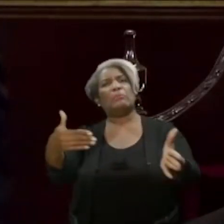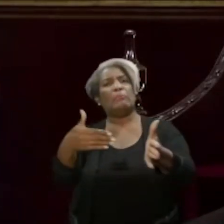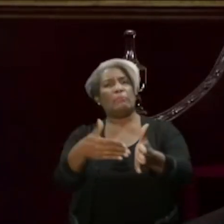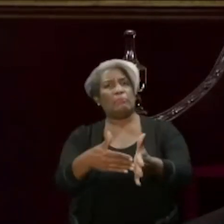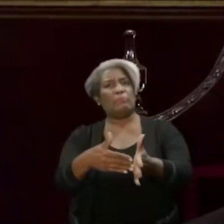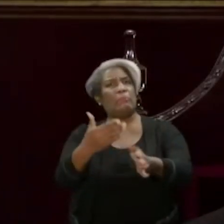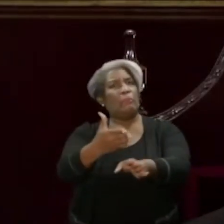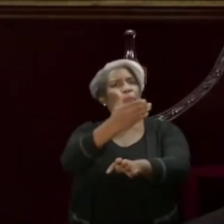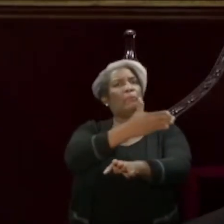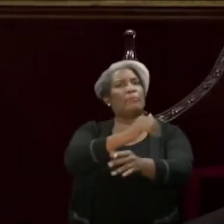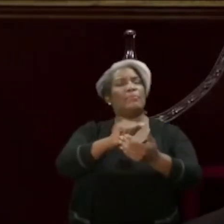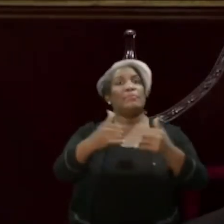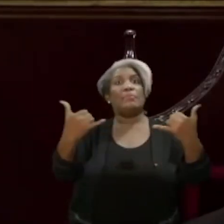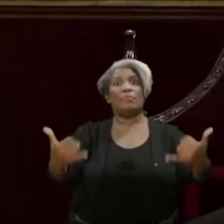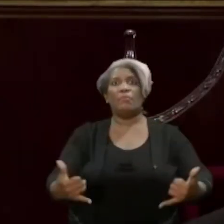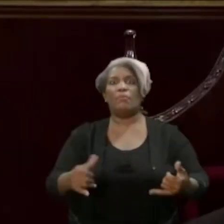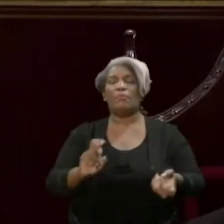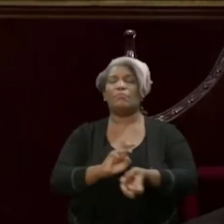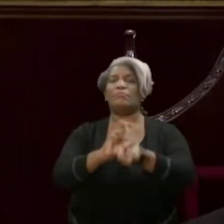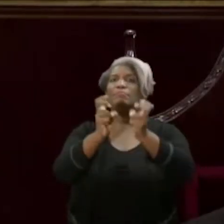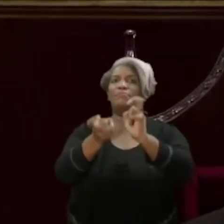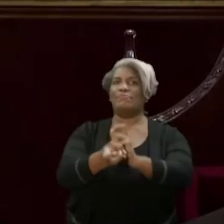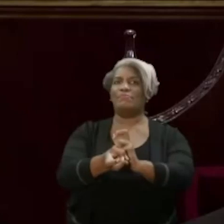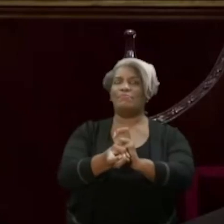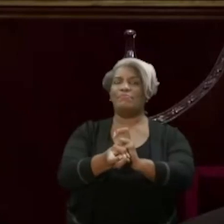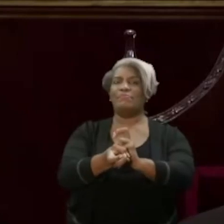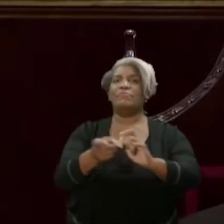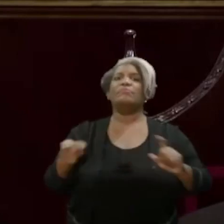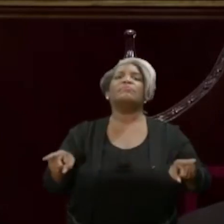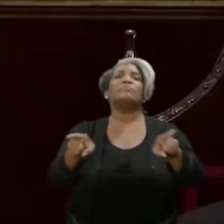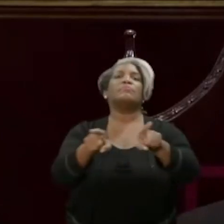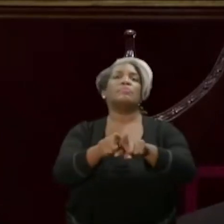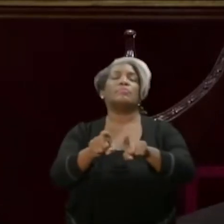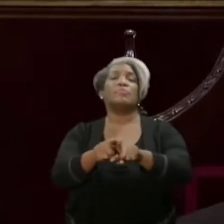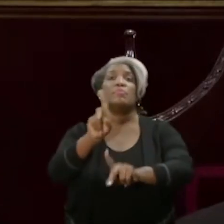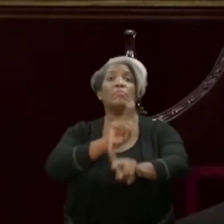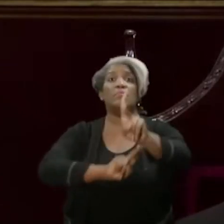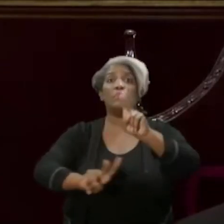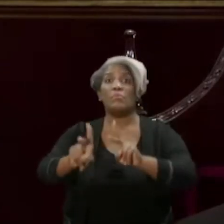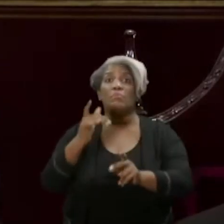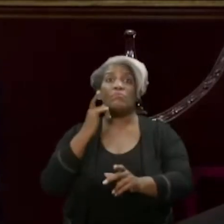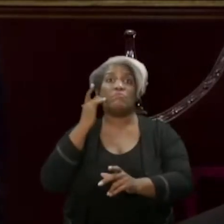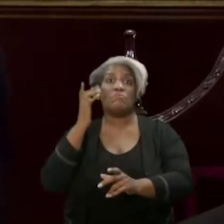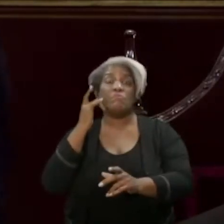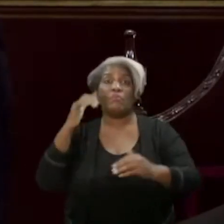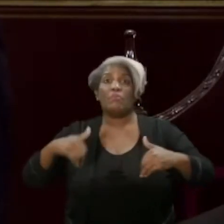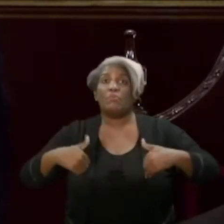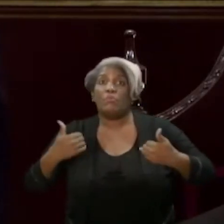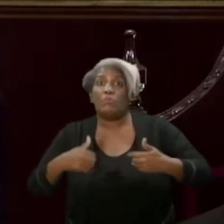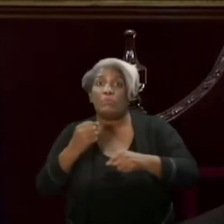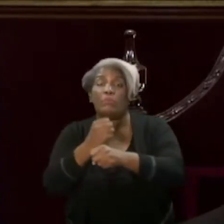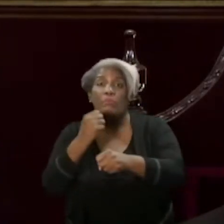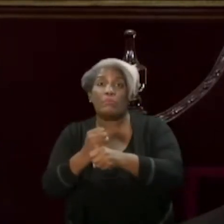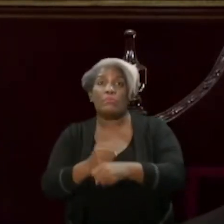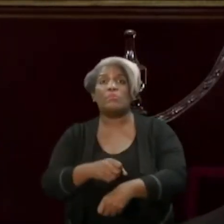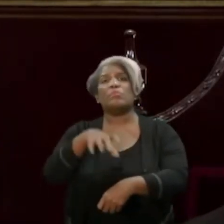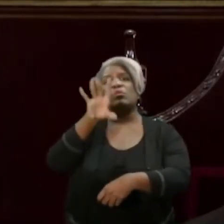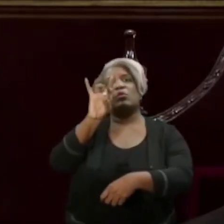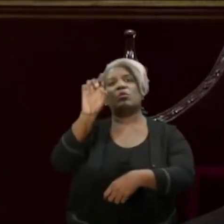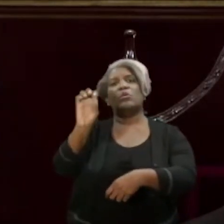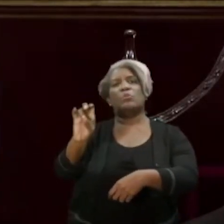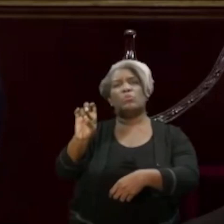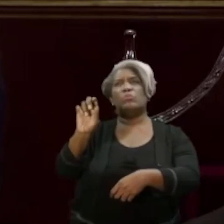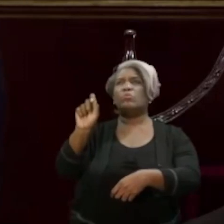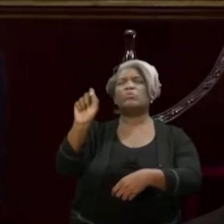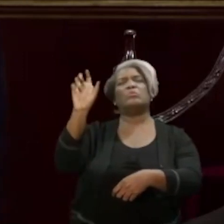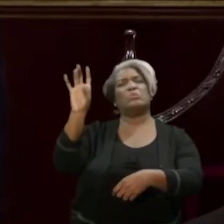447.913. Igualmente podemos decir que la tasa de desocupación abierta en los jóvenes en 2022 se colocó en